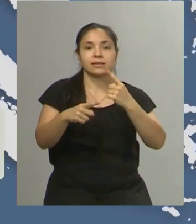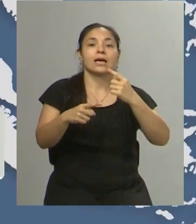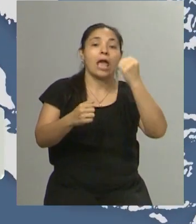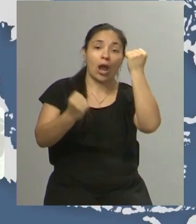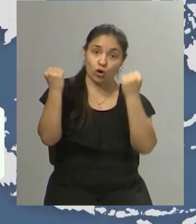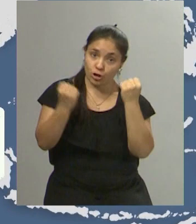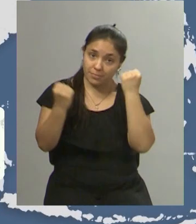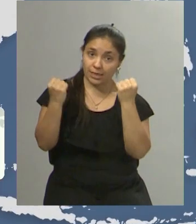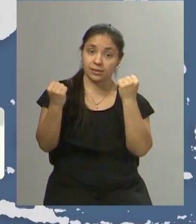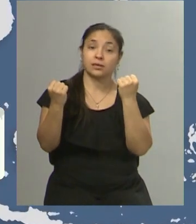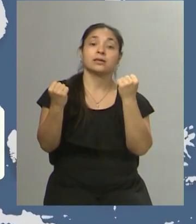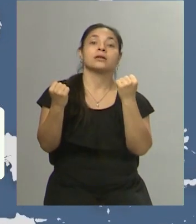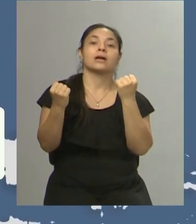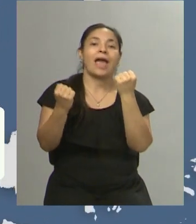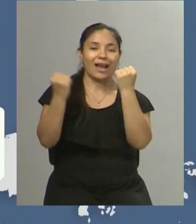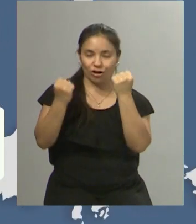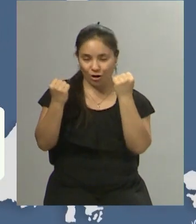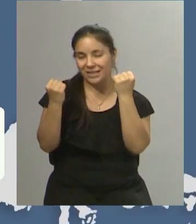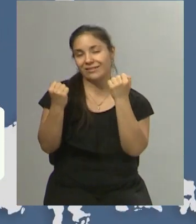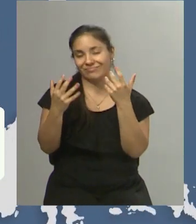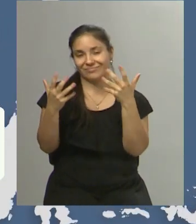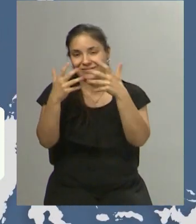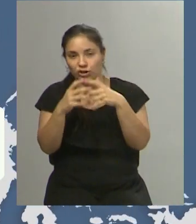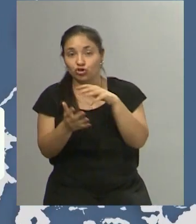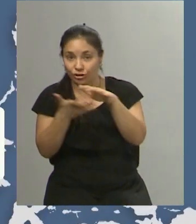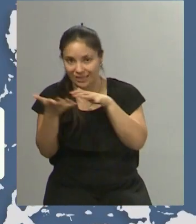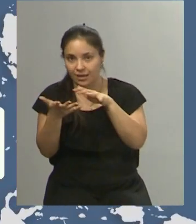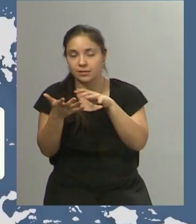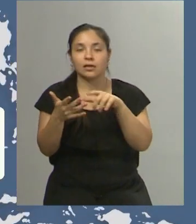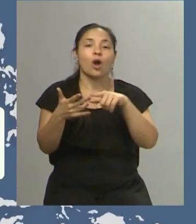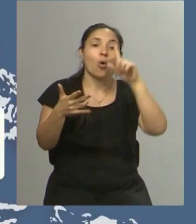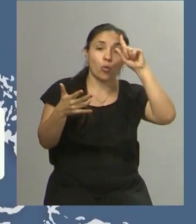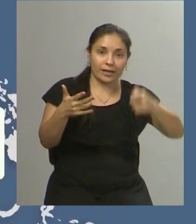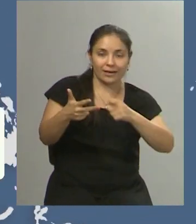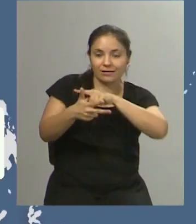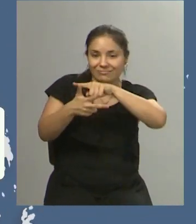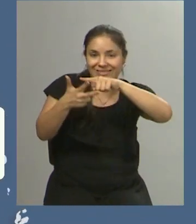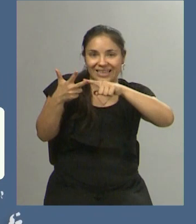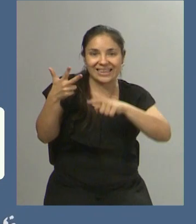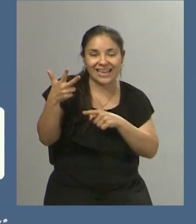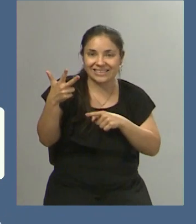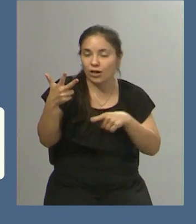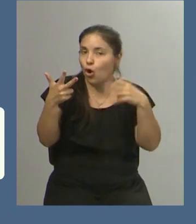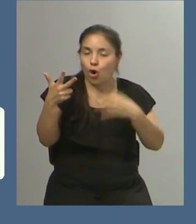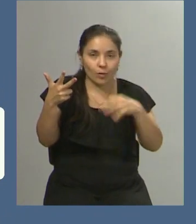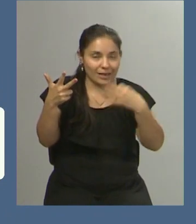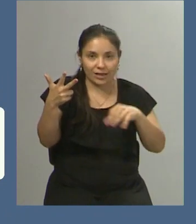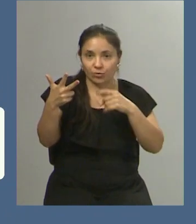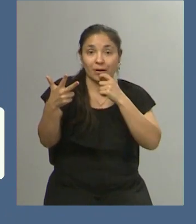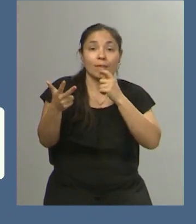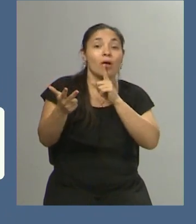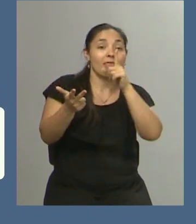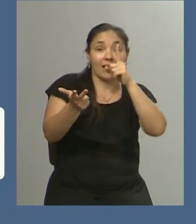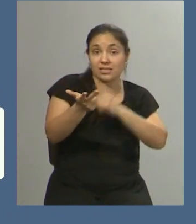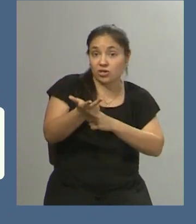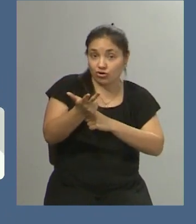económicas y sociales y jurídicas. Es decir, que si tomas decisiones